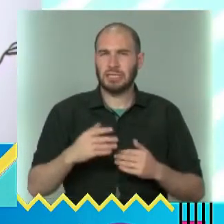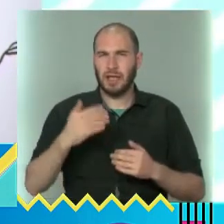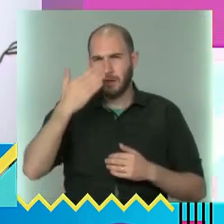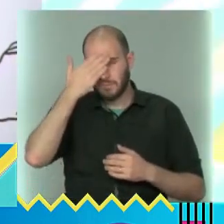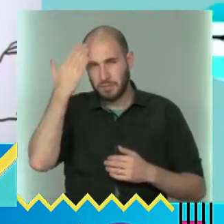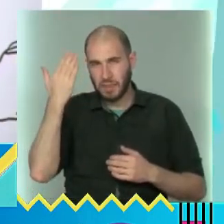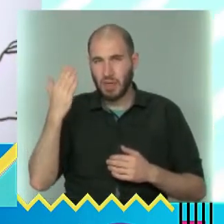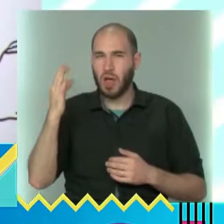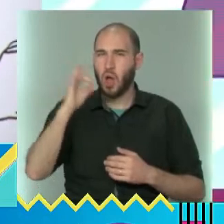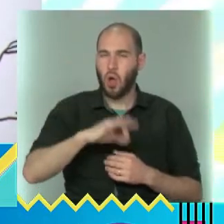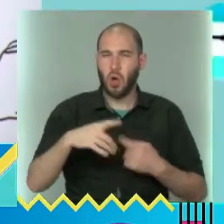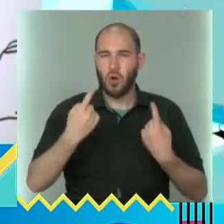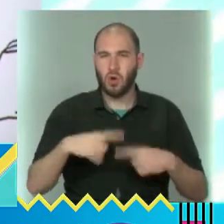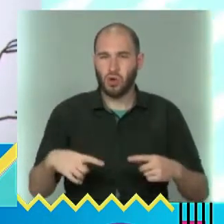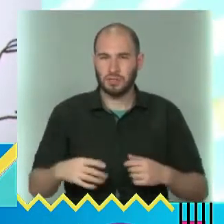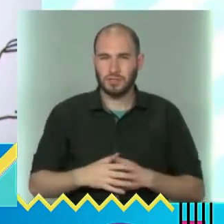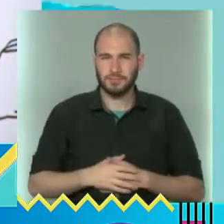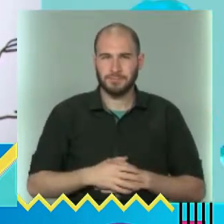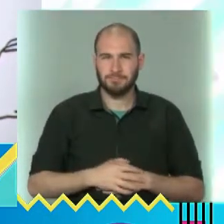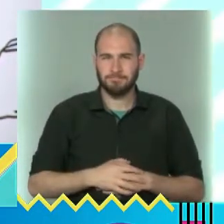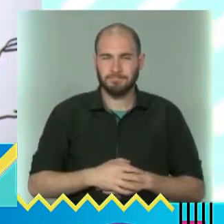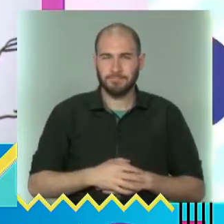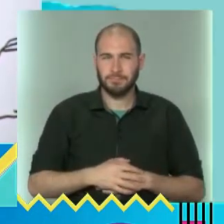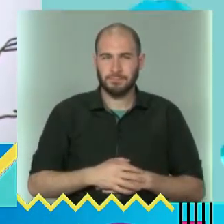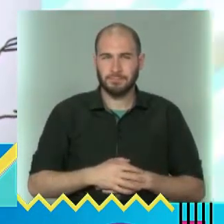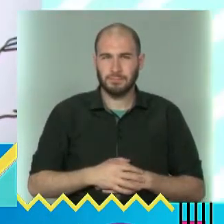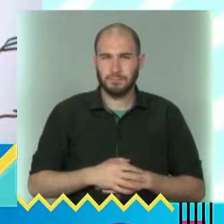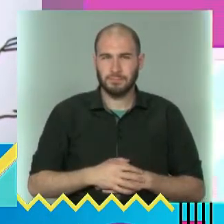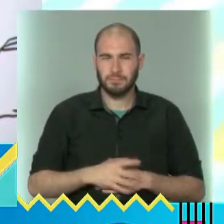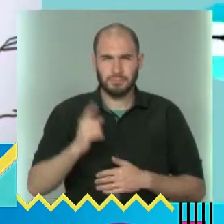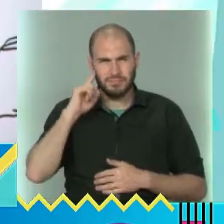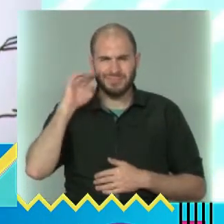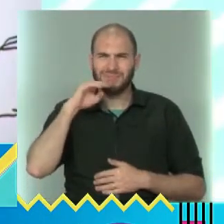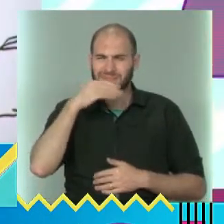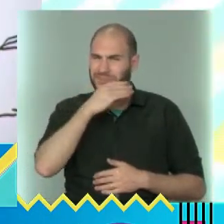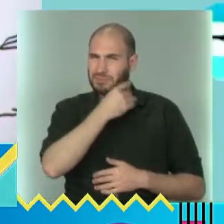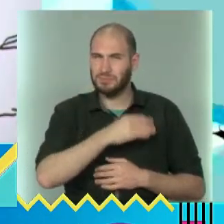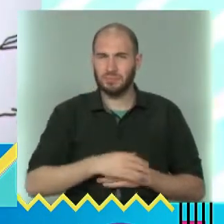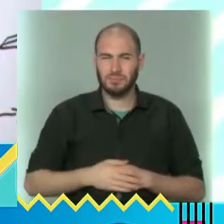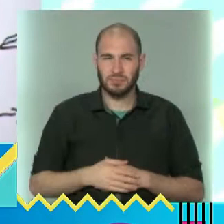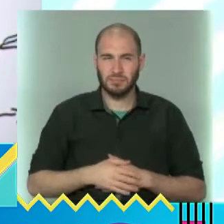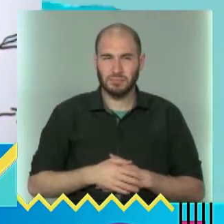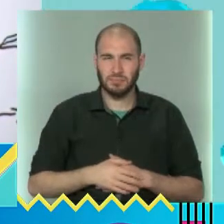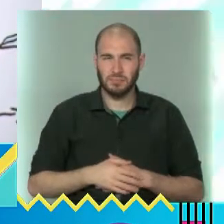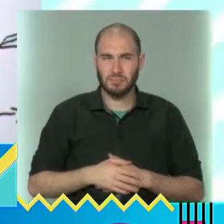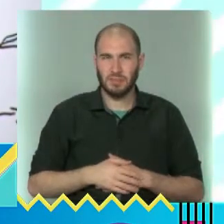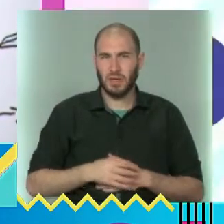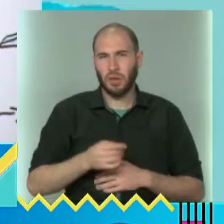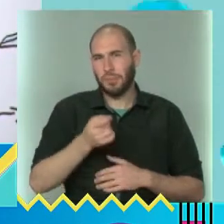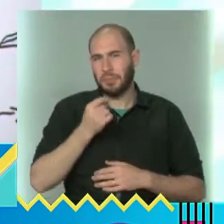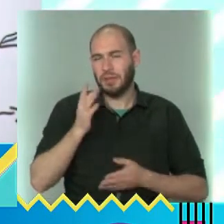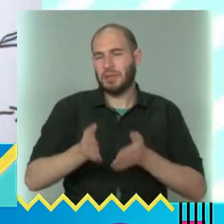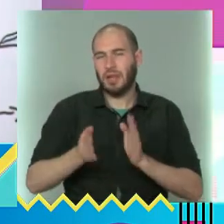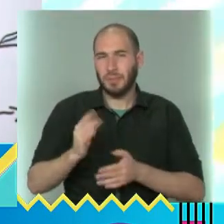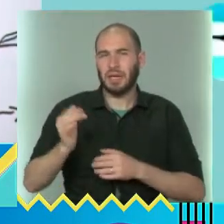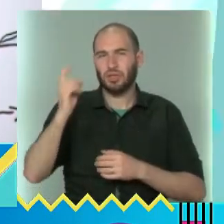patologías o situaciones que llegan a un profesional, que puede ser un terapeuta,